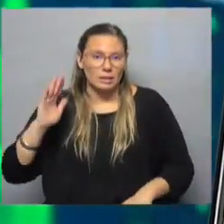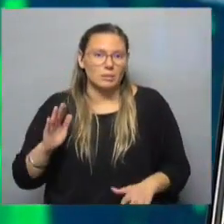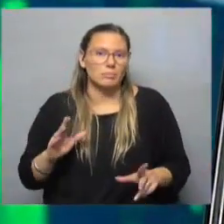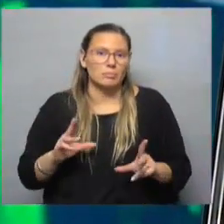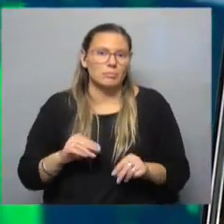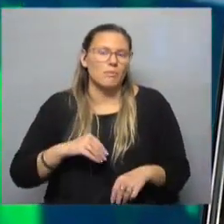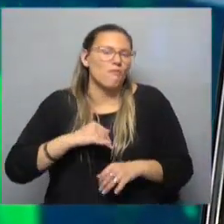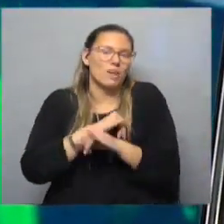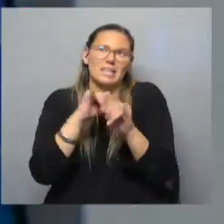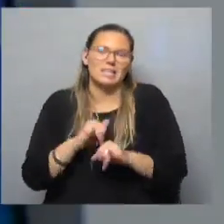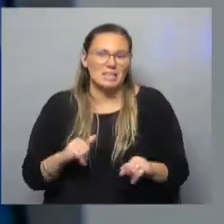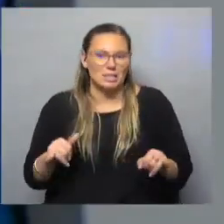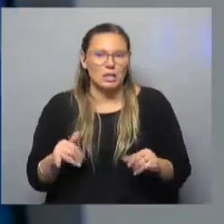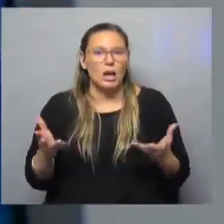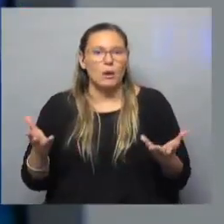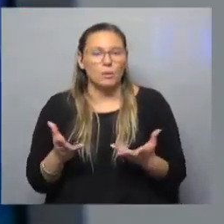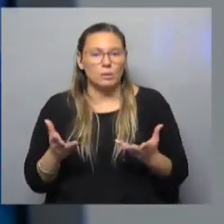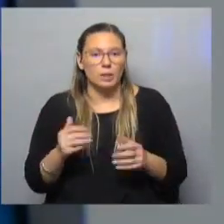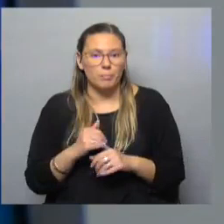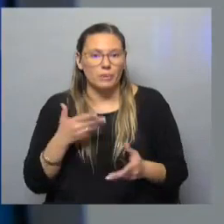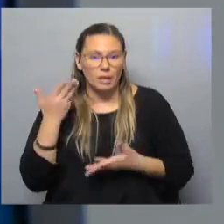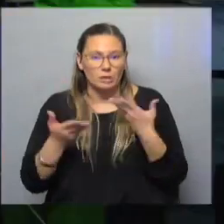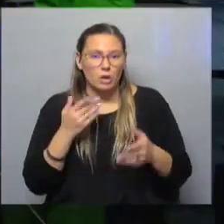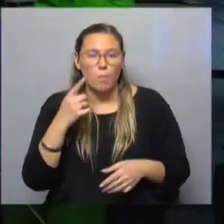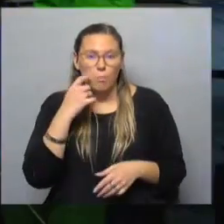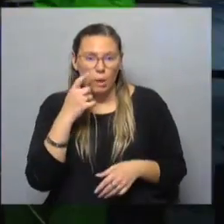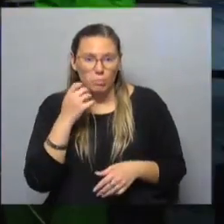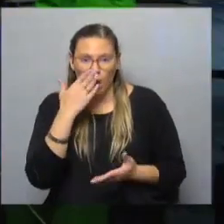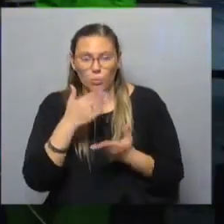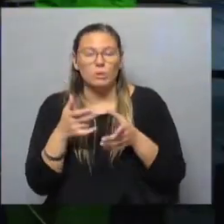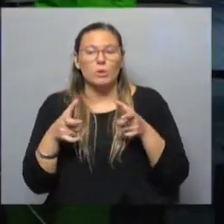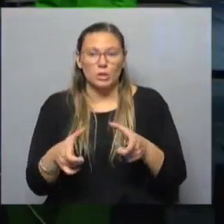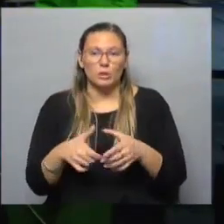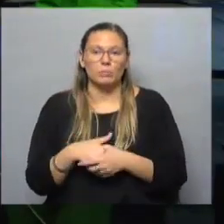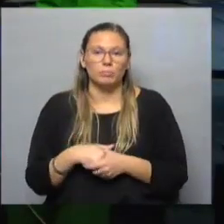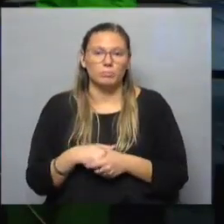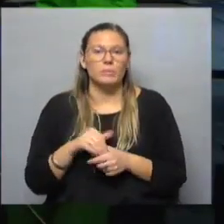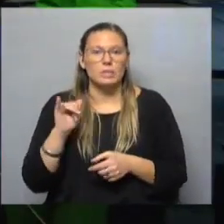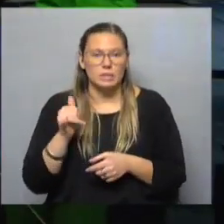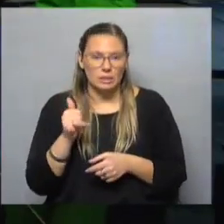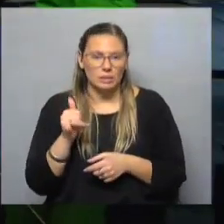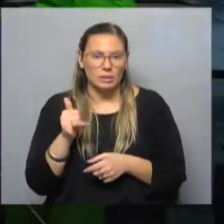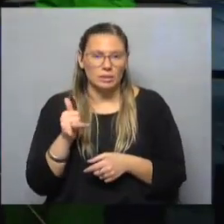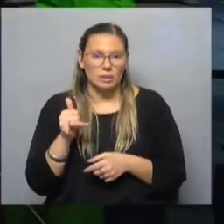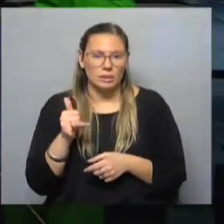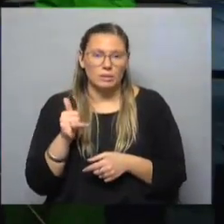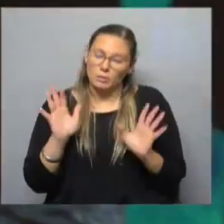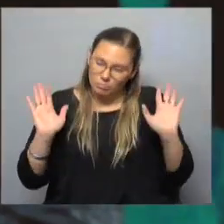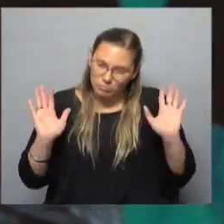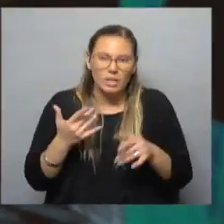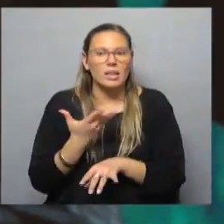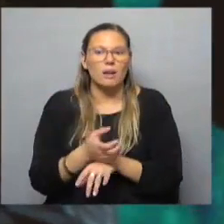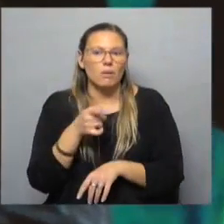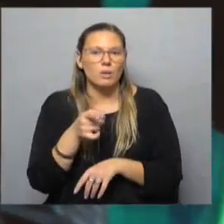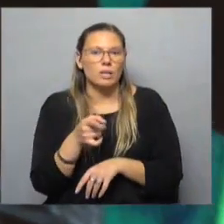a tope. Divino. Y ahora nos vamos con el tema Papá, que sí, es un tema del último disco. Es el tema del último disco. Sí, bueno, sí, lo grabamos